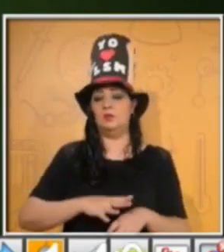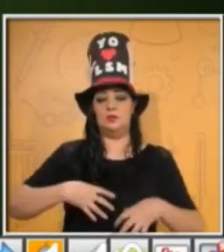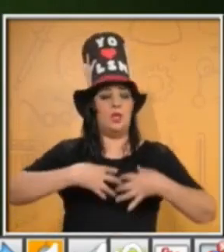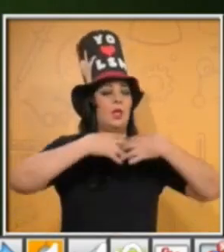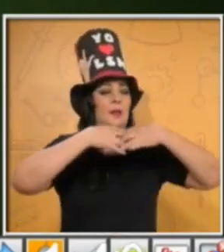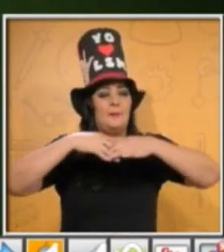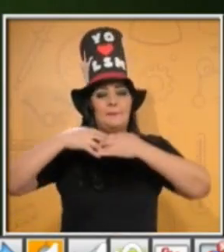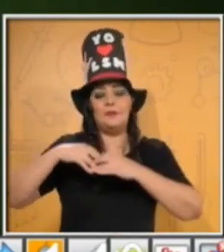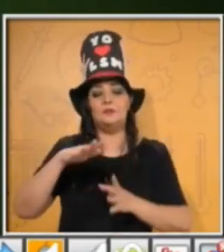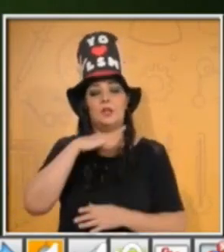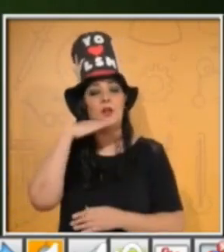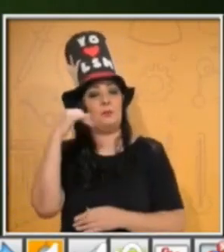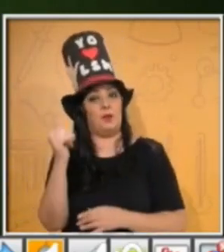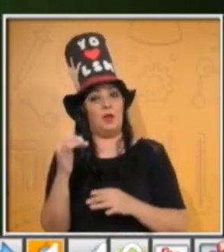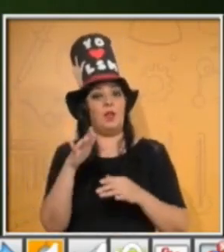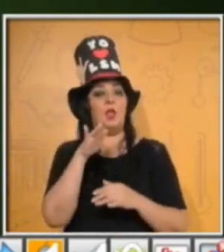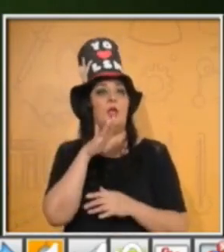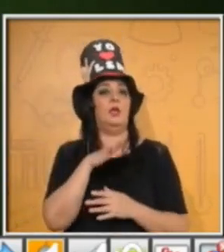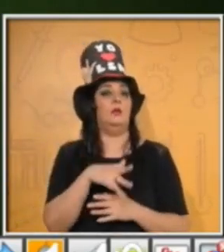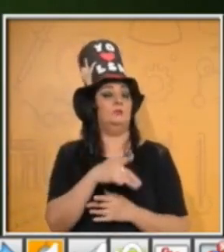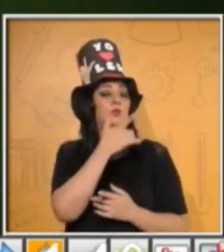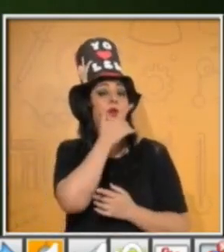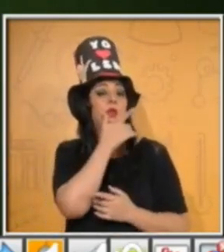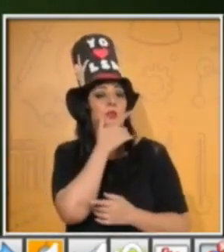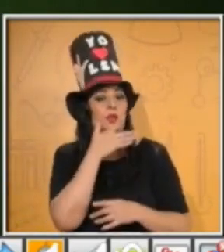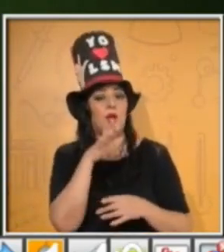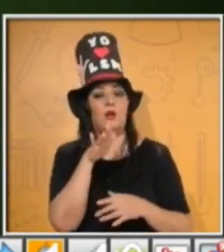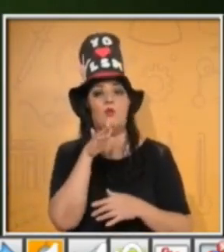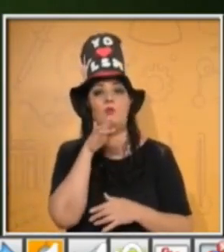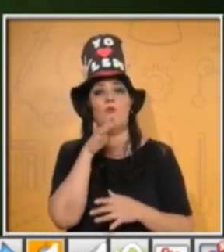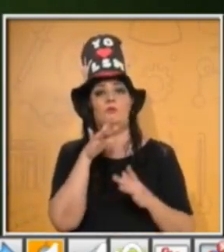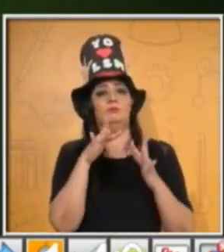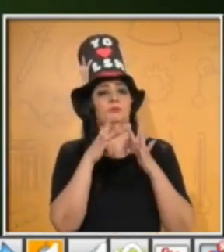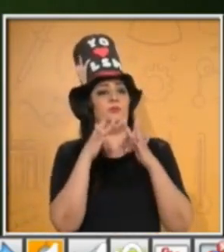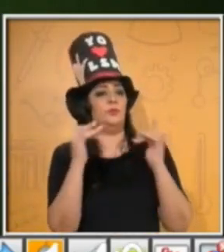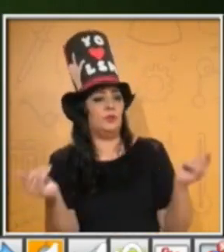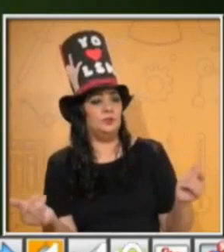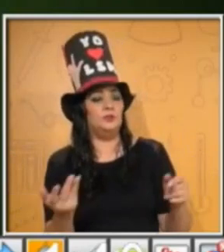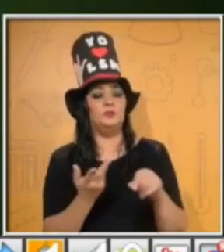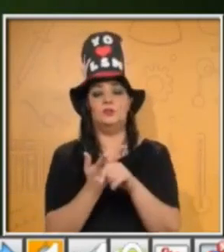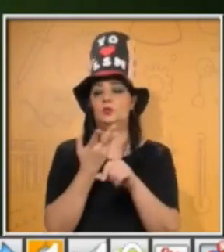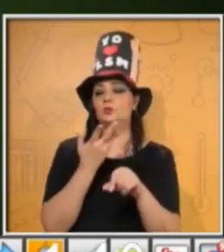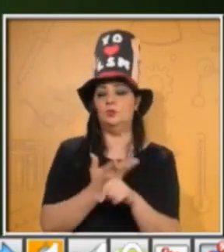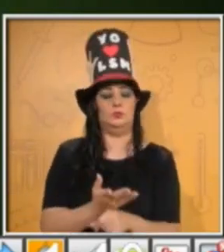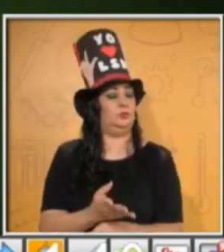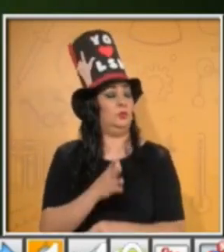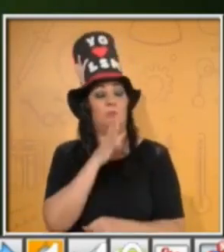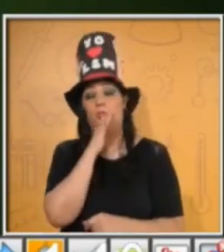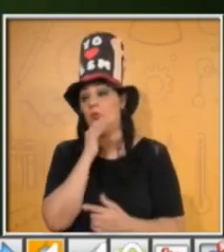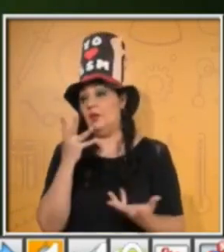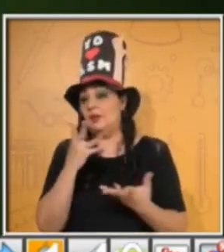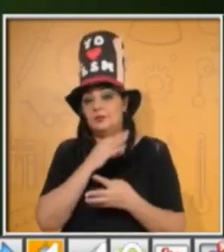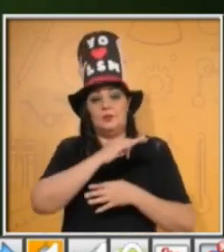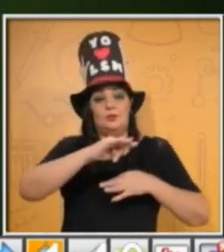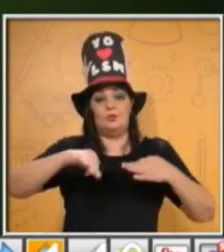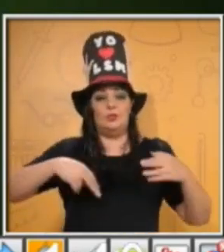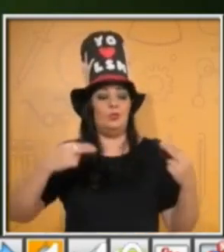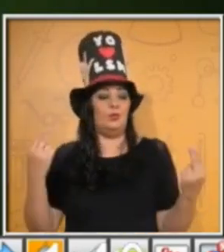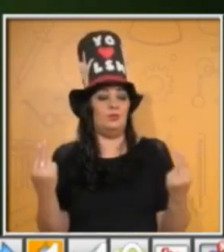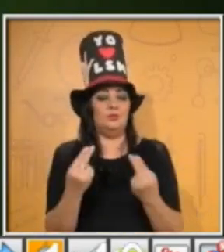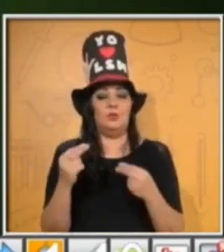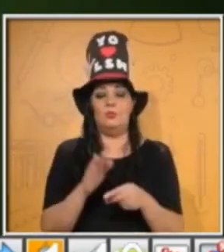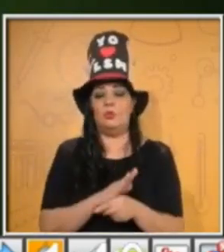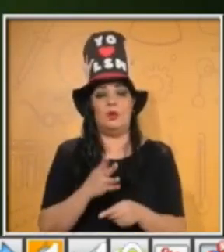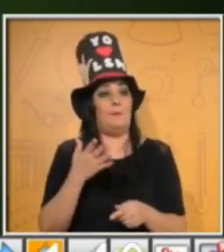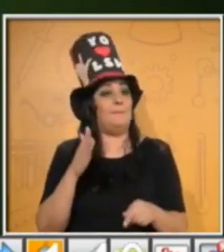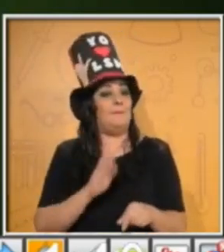Alemania, Inglaterra, Francia y Estados Unidos no podían producir todo lo que necesitaban, ya que estaban enfocados en la producción